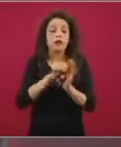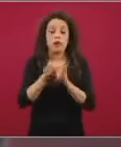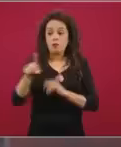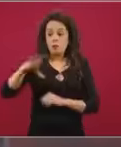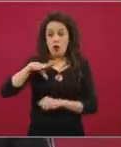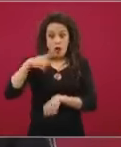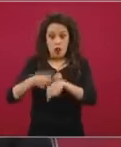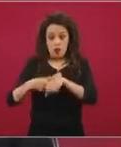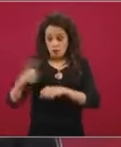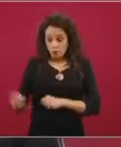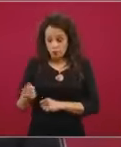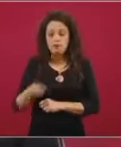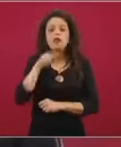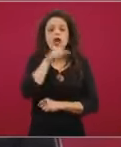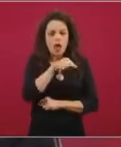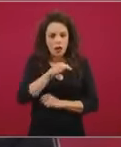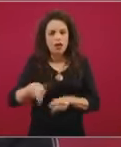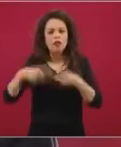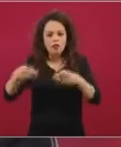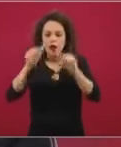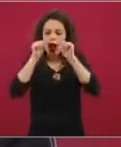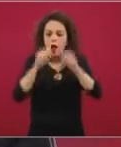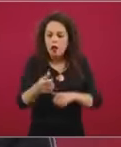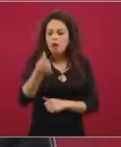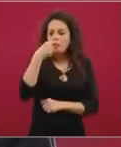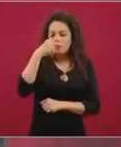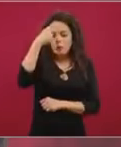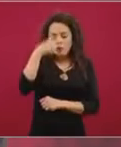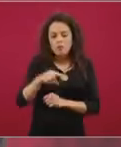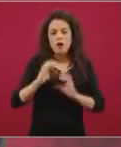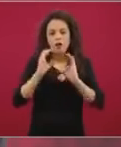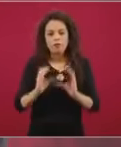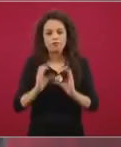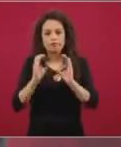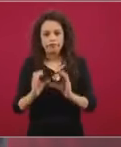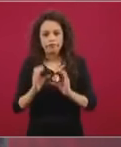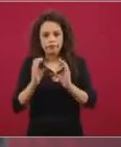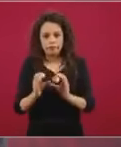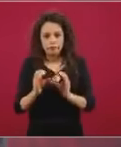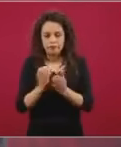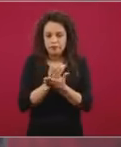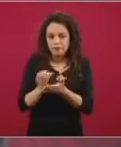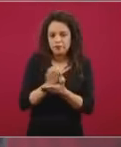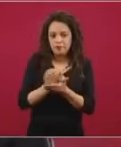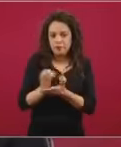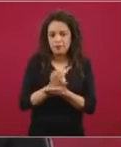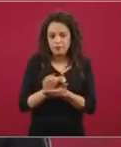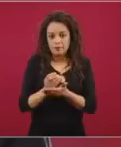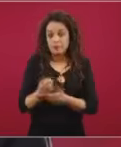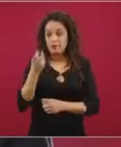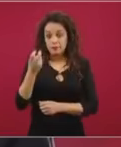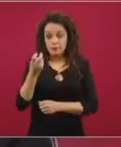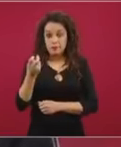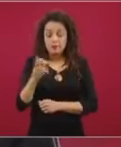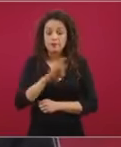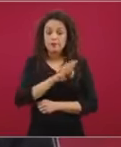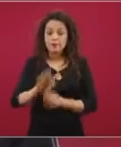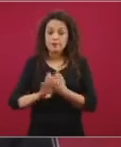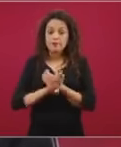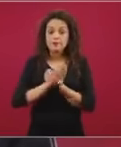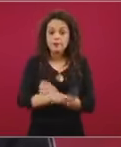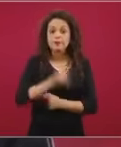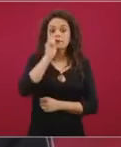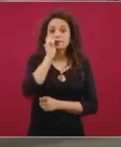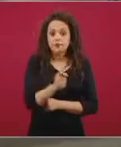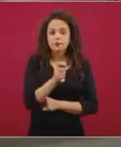crónicas. Y eso puede hacer toda la diferencia, regreso a la pregunta, de la letalidad, la posibilidad de